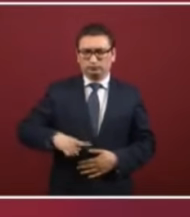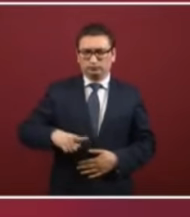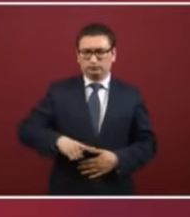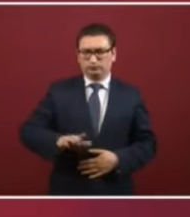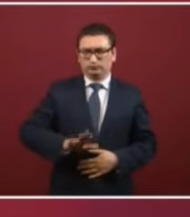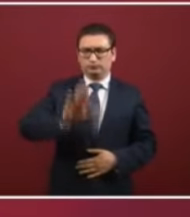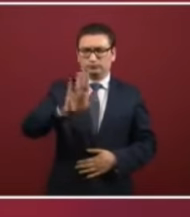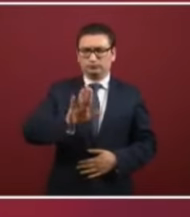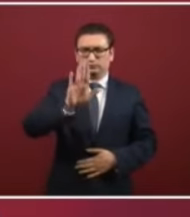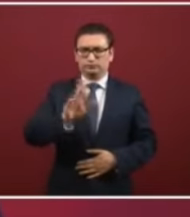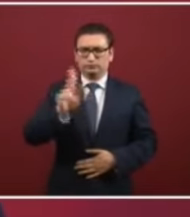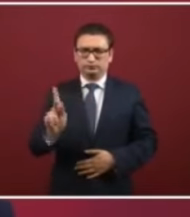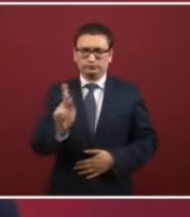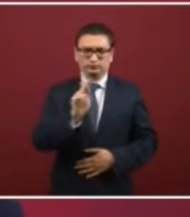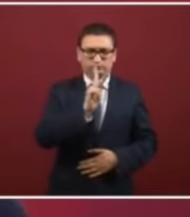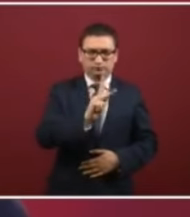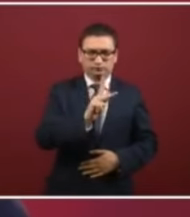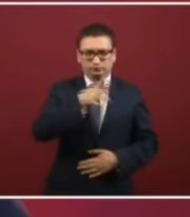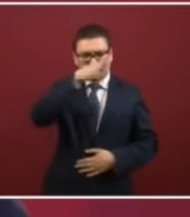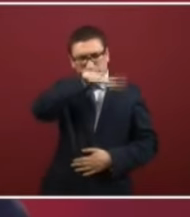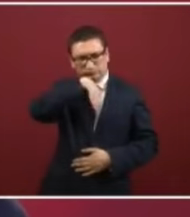reumático, mañoso.